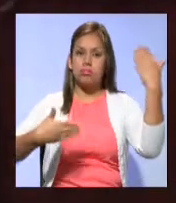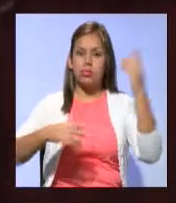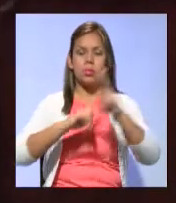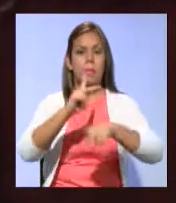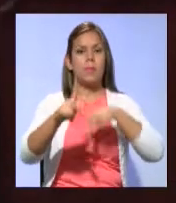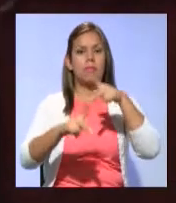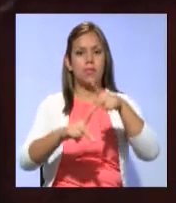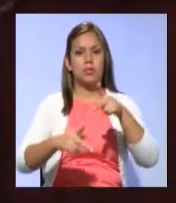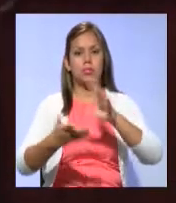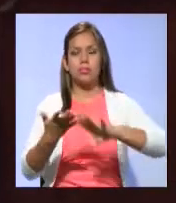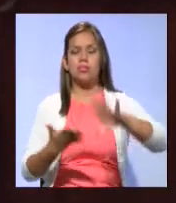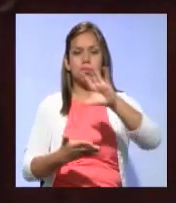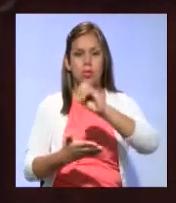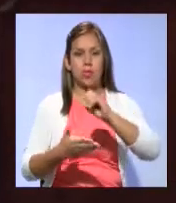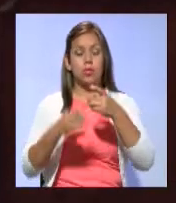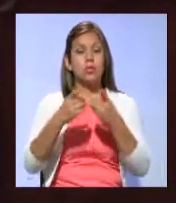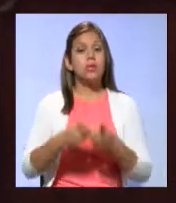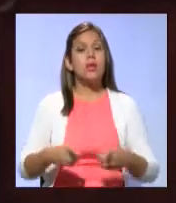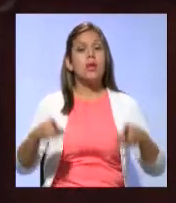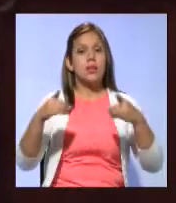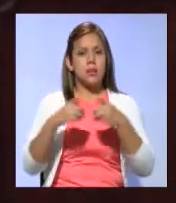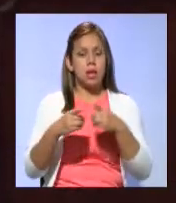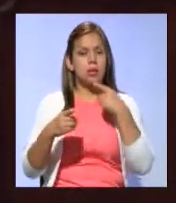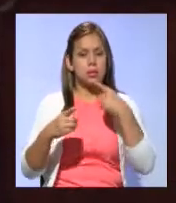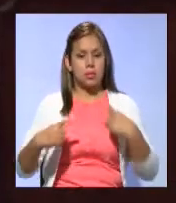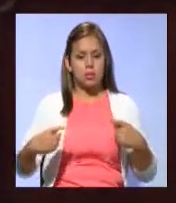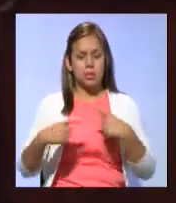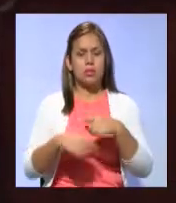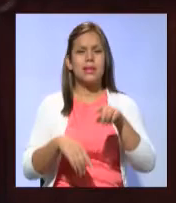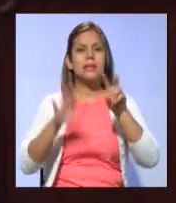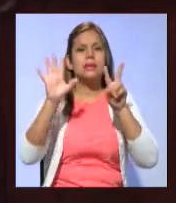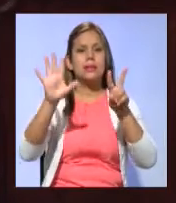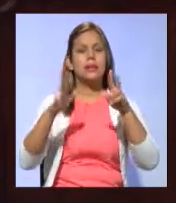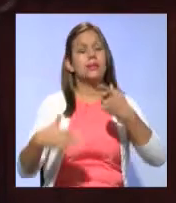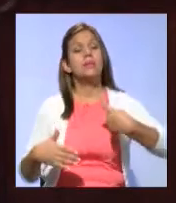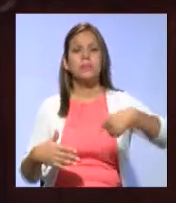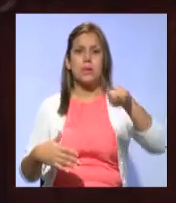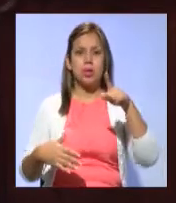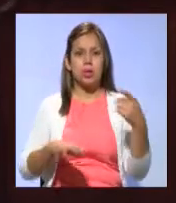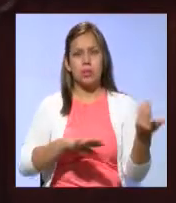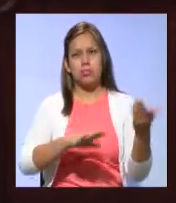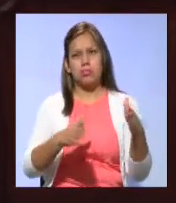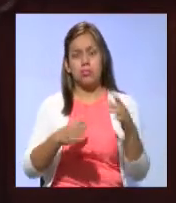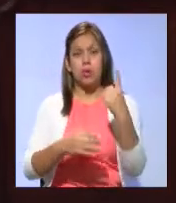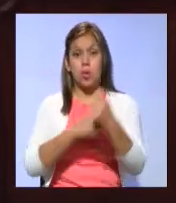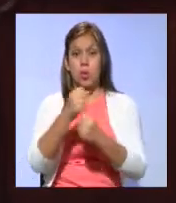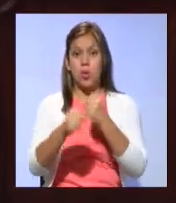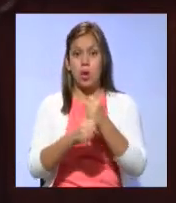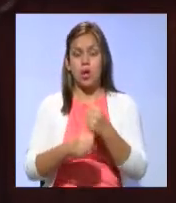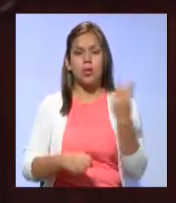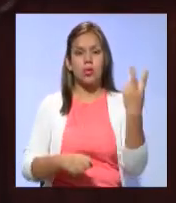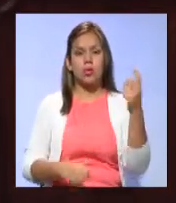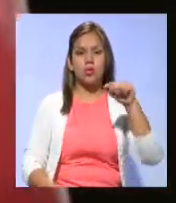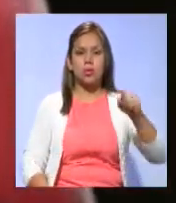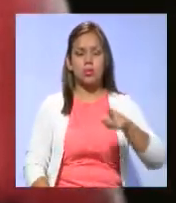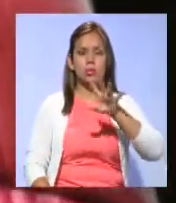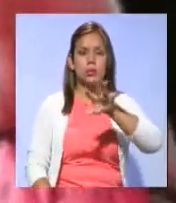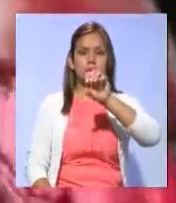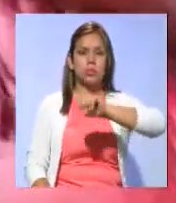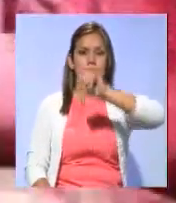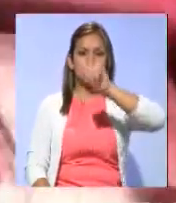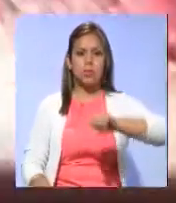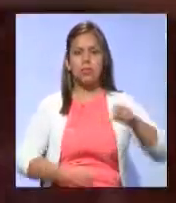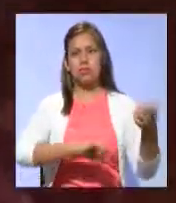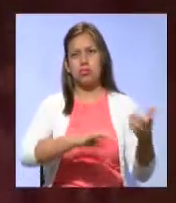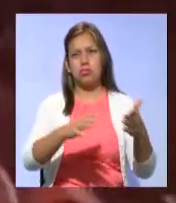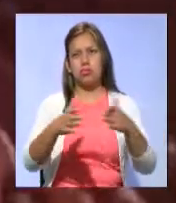otros. Según cifras oficiales, el cáncer causa 7 millones de muertes cada año, lo que corresponde al 12,5% de